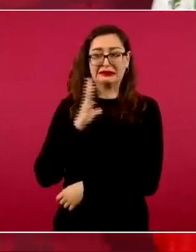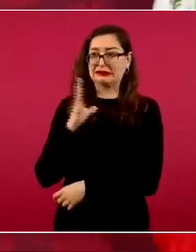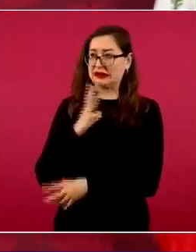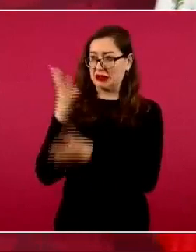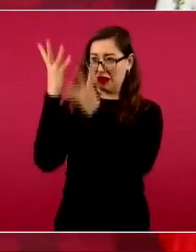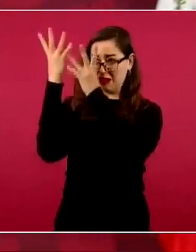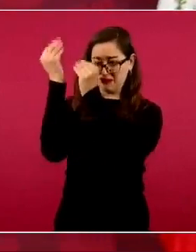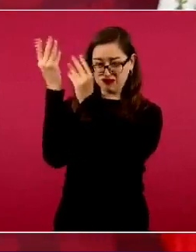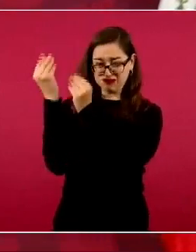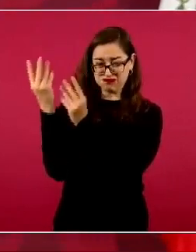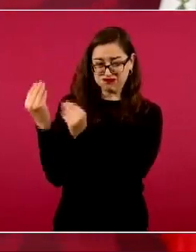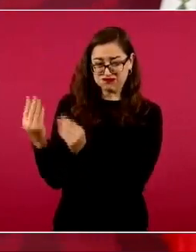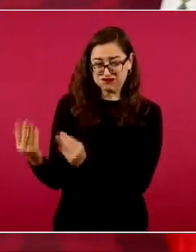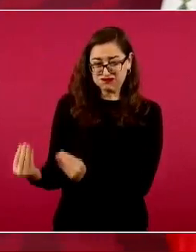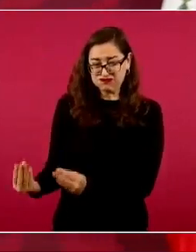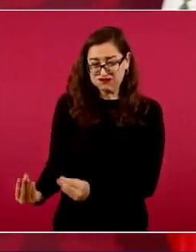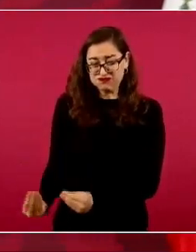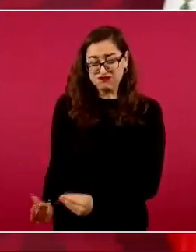conservadores,